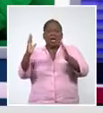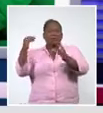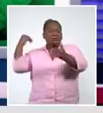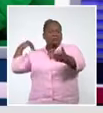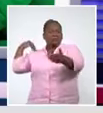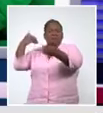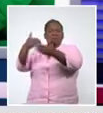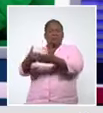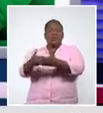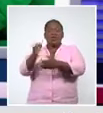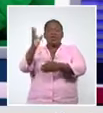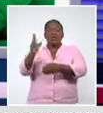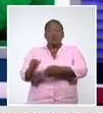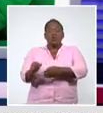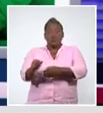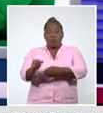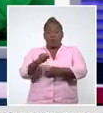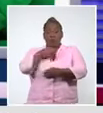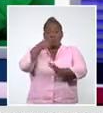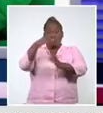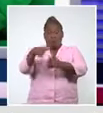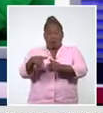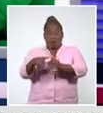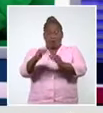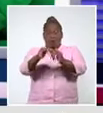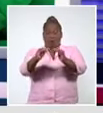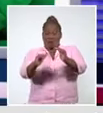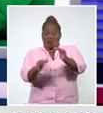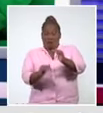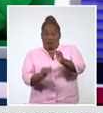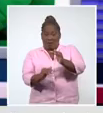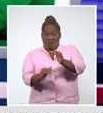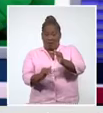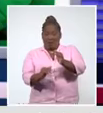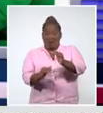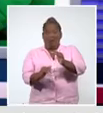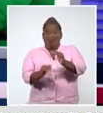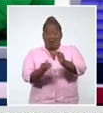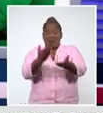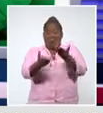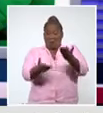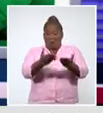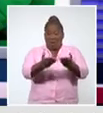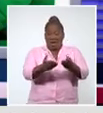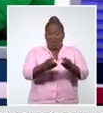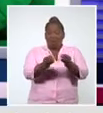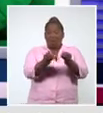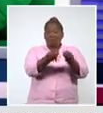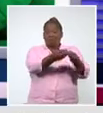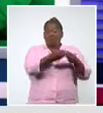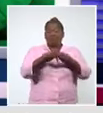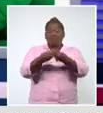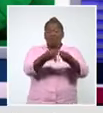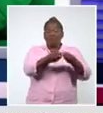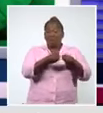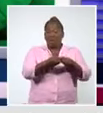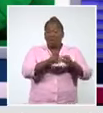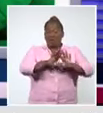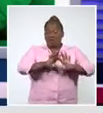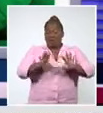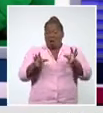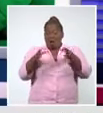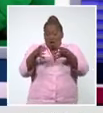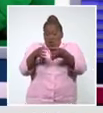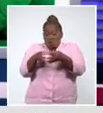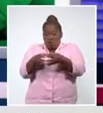muertes diarias comenzó a bajar más tarde que el de los contagios. Claro, ya había un grupo de personas que estaban con